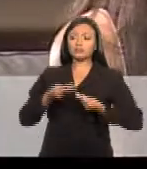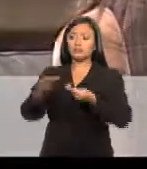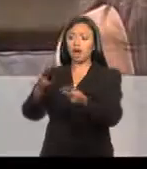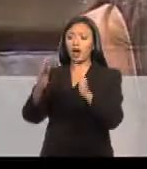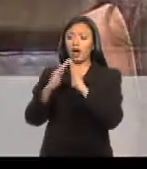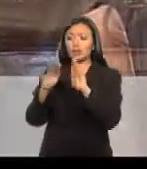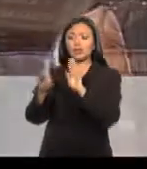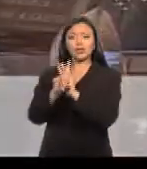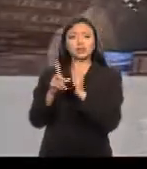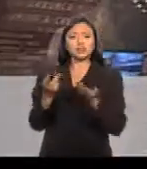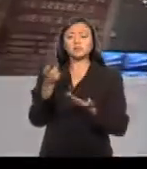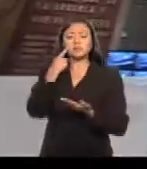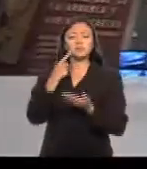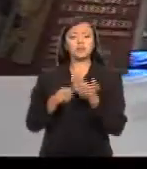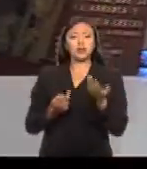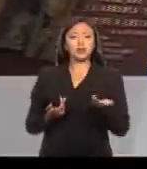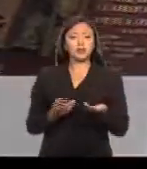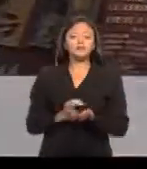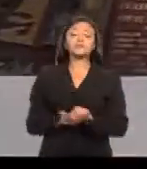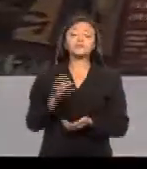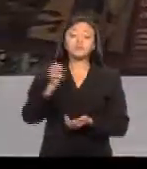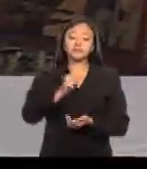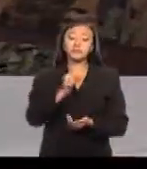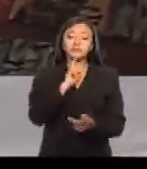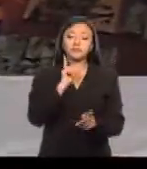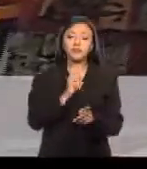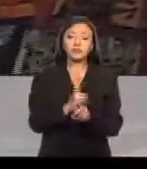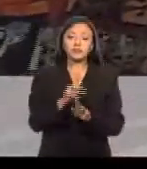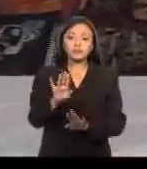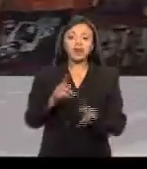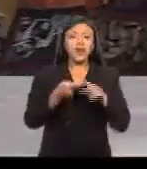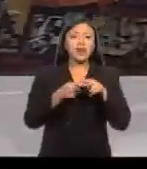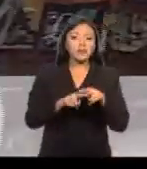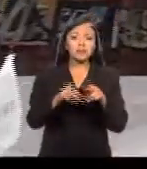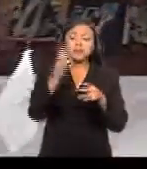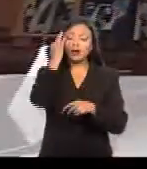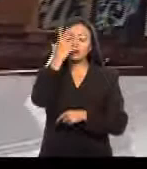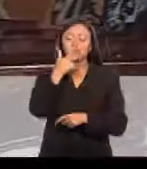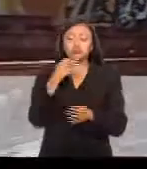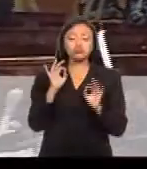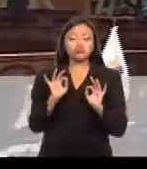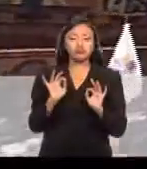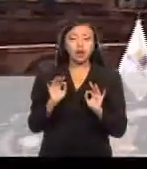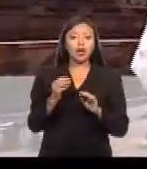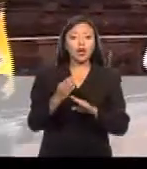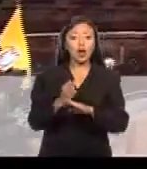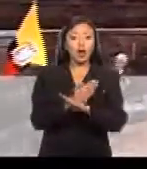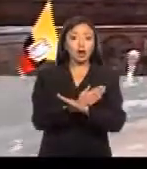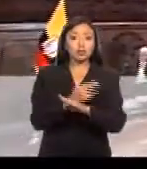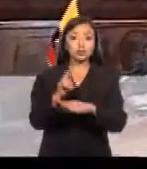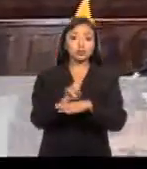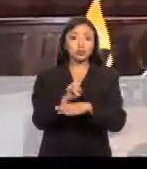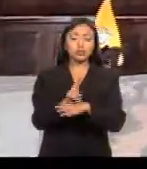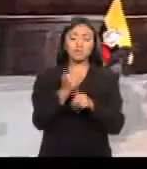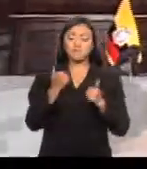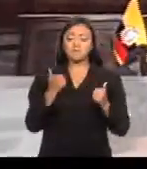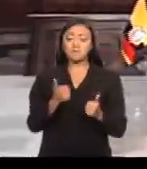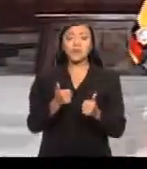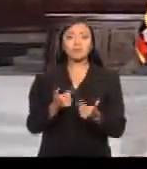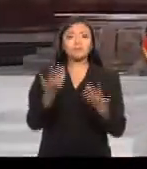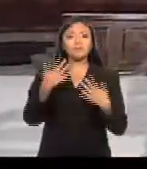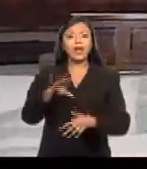nueva Constitución, los instrumentos para poderlo habilitar? Bueno, ese es realmente una herramienta maravillosa que le hemos usado a